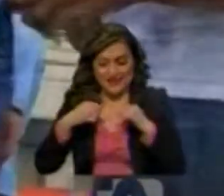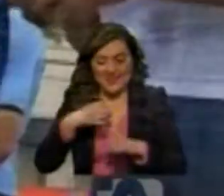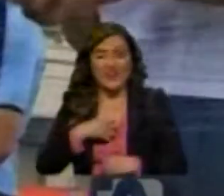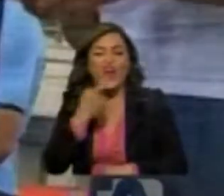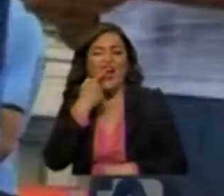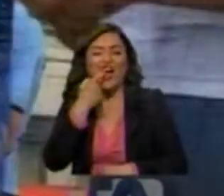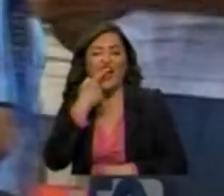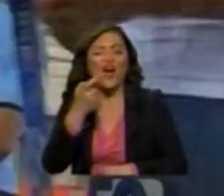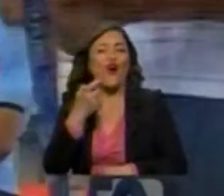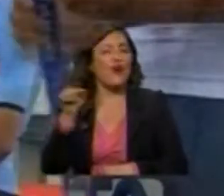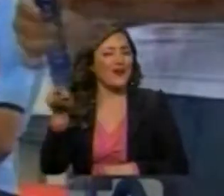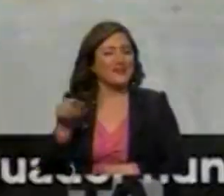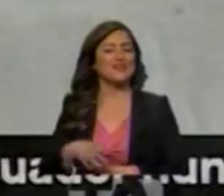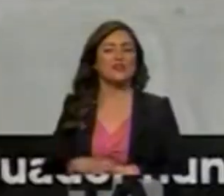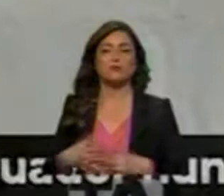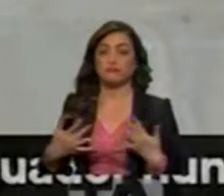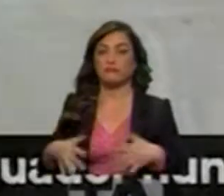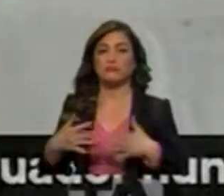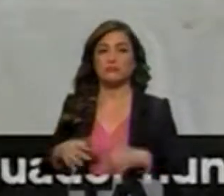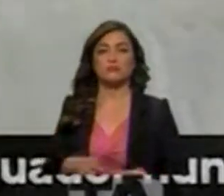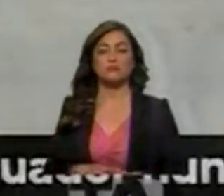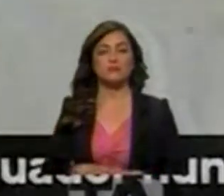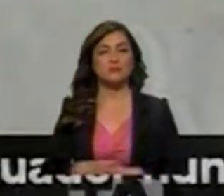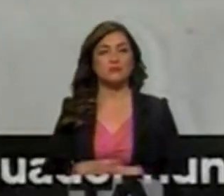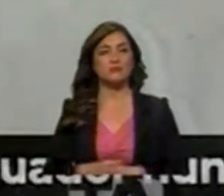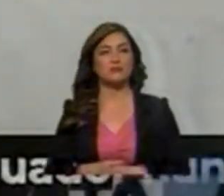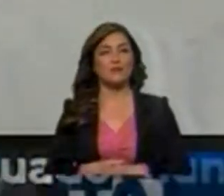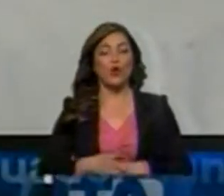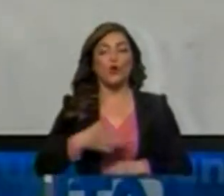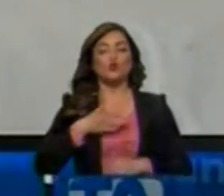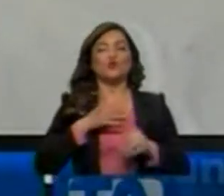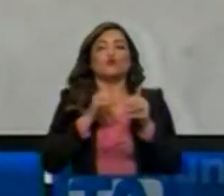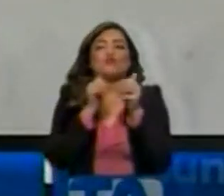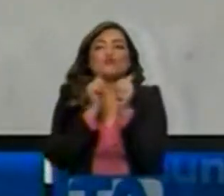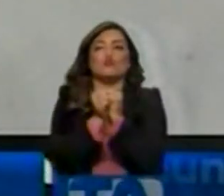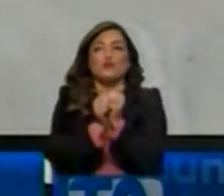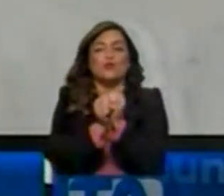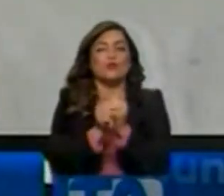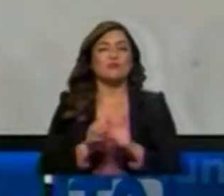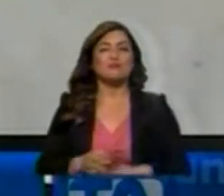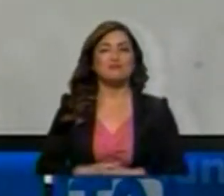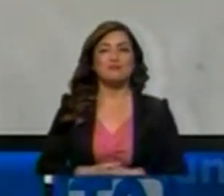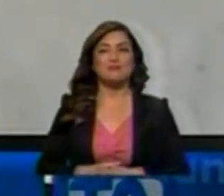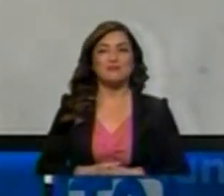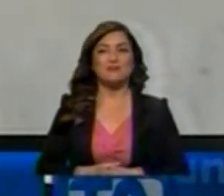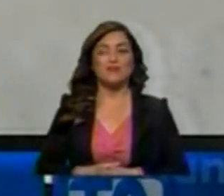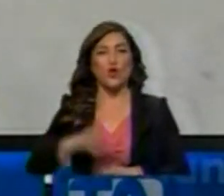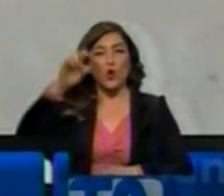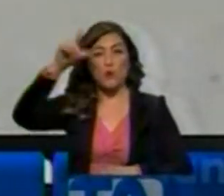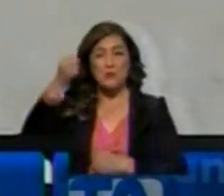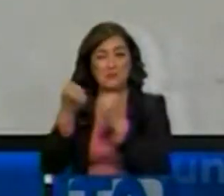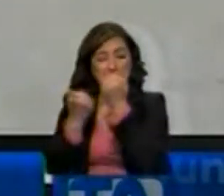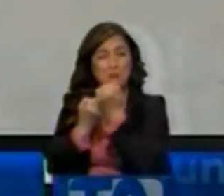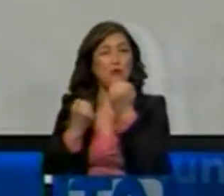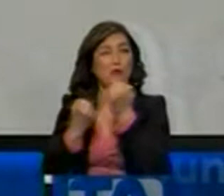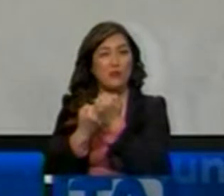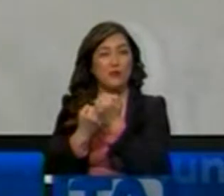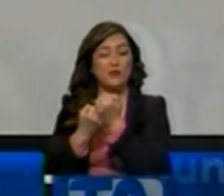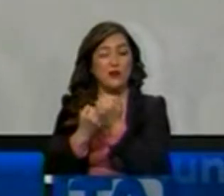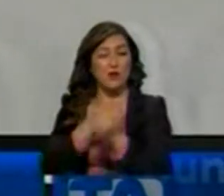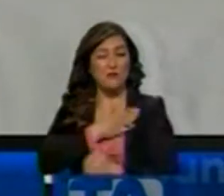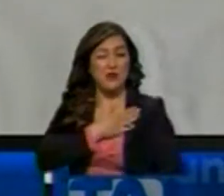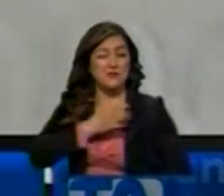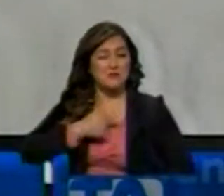oro, él dijo esto. Yo he sido un deportista que ha salido casi sin el apoyo del país. El país nunca creyó en